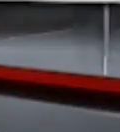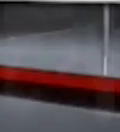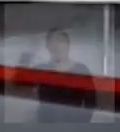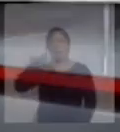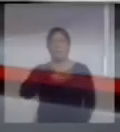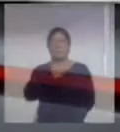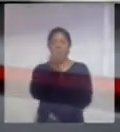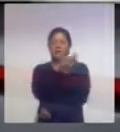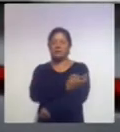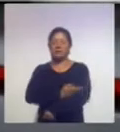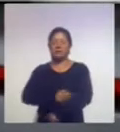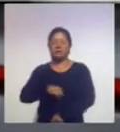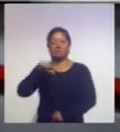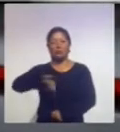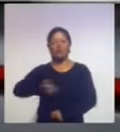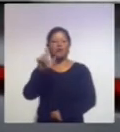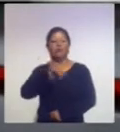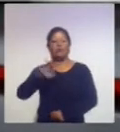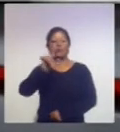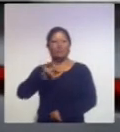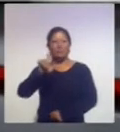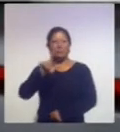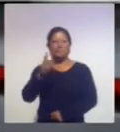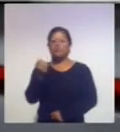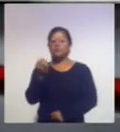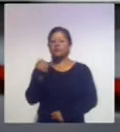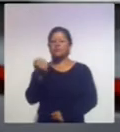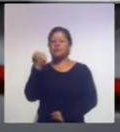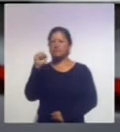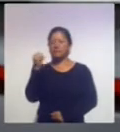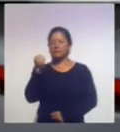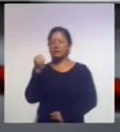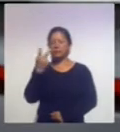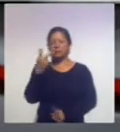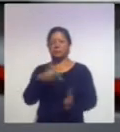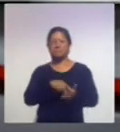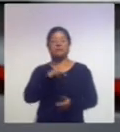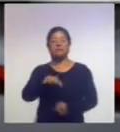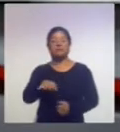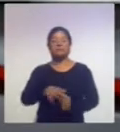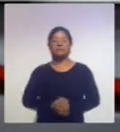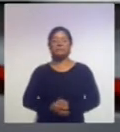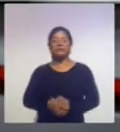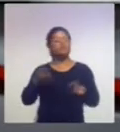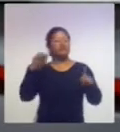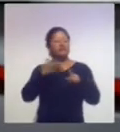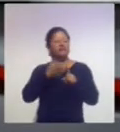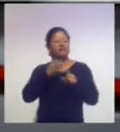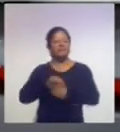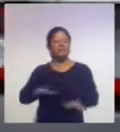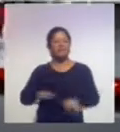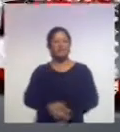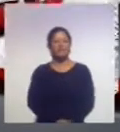Muy buenas tardes. Es lunes 9 de septiembre de 2019. Vamos directamente a la información.